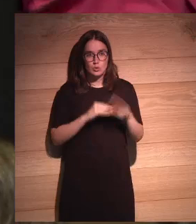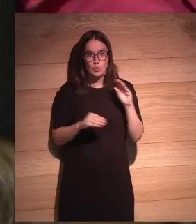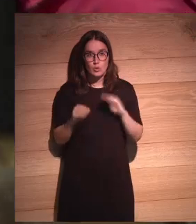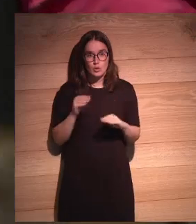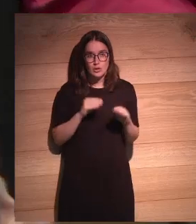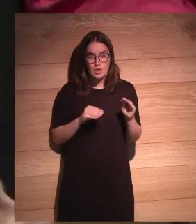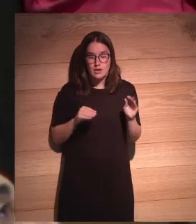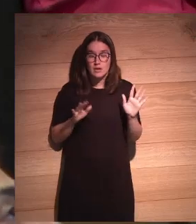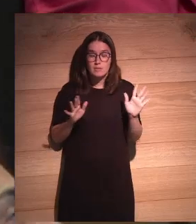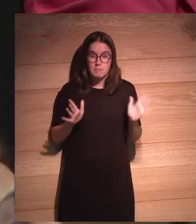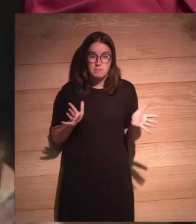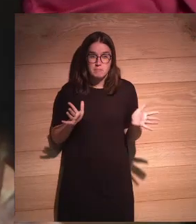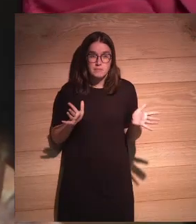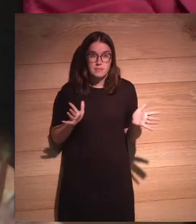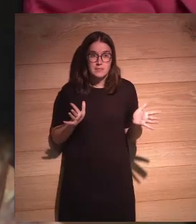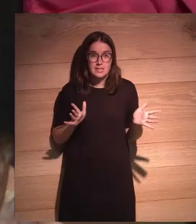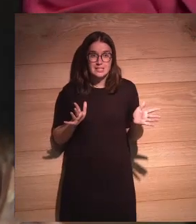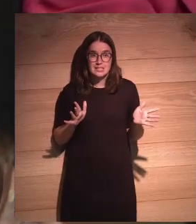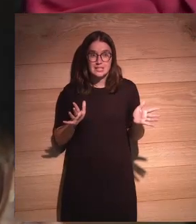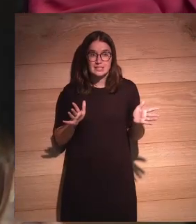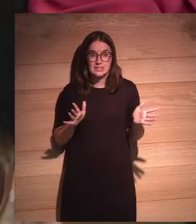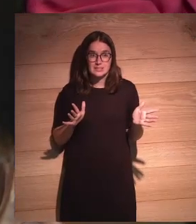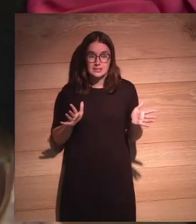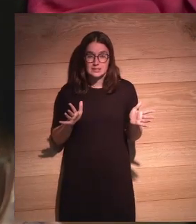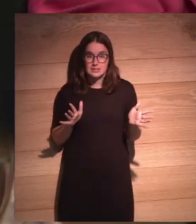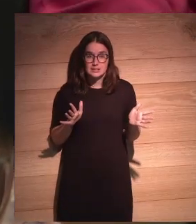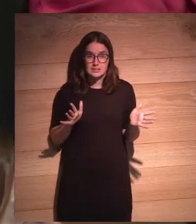solucionar de alguna manera este tipo de